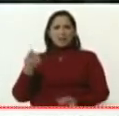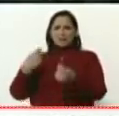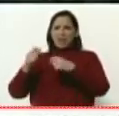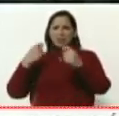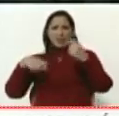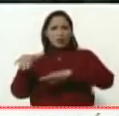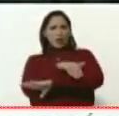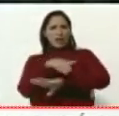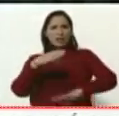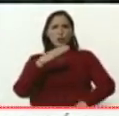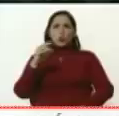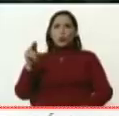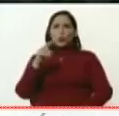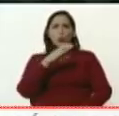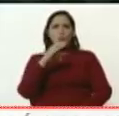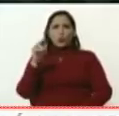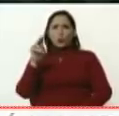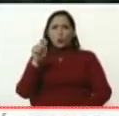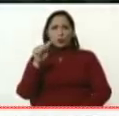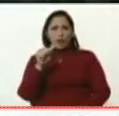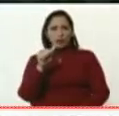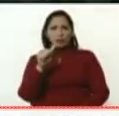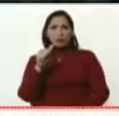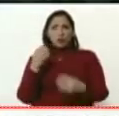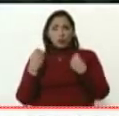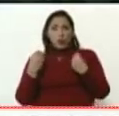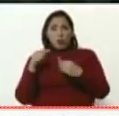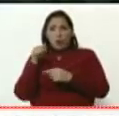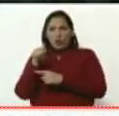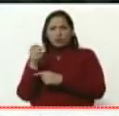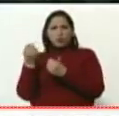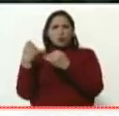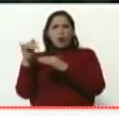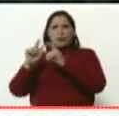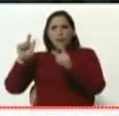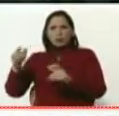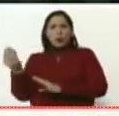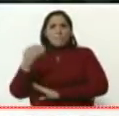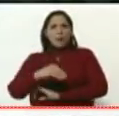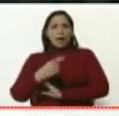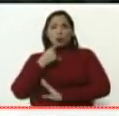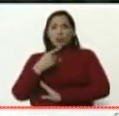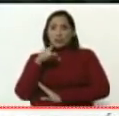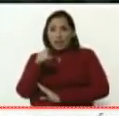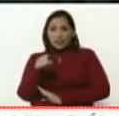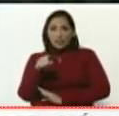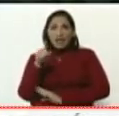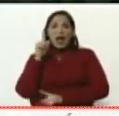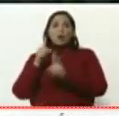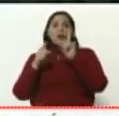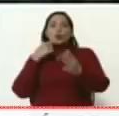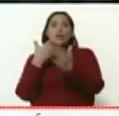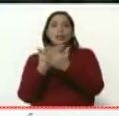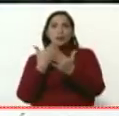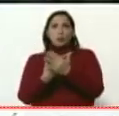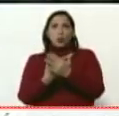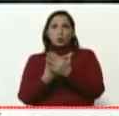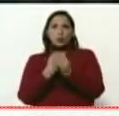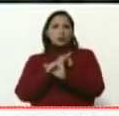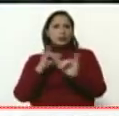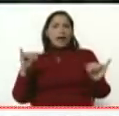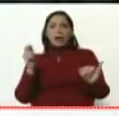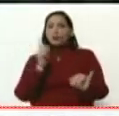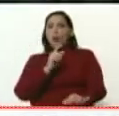Cúcuta. Y como estos, ¿cuántos más? Lo dice allí uno de los testimonios, que ya no aguantan